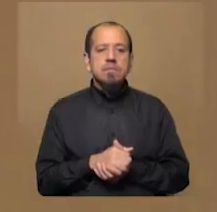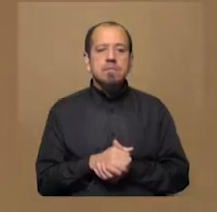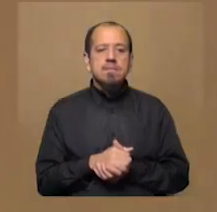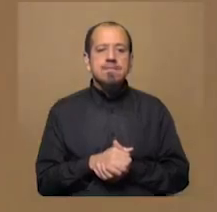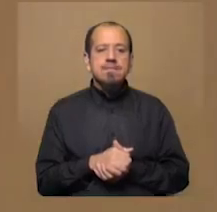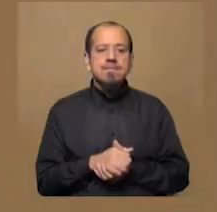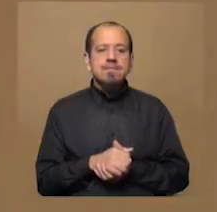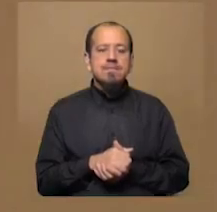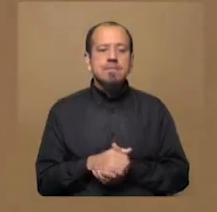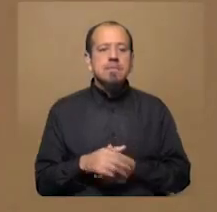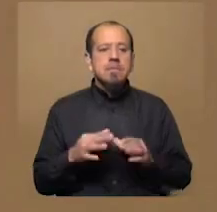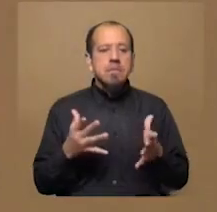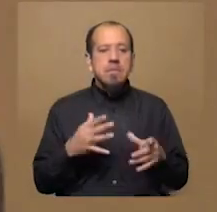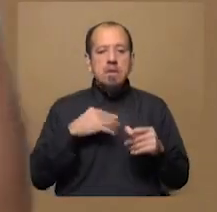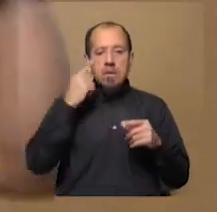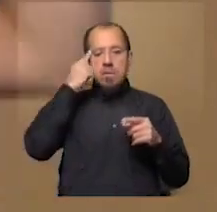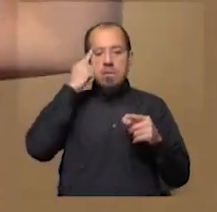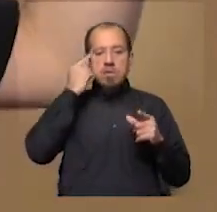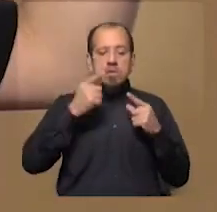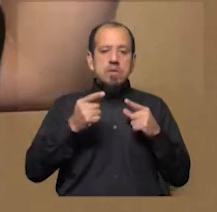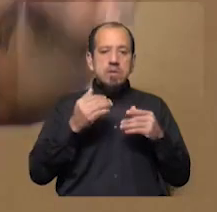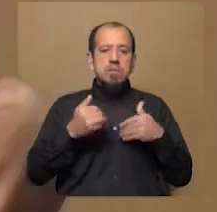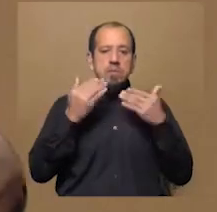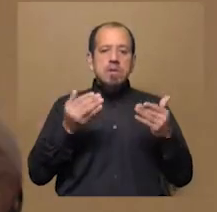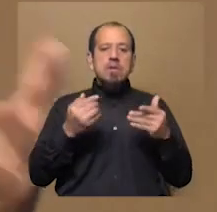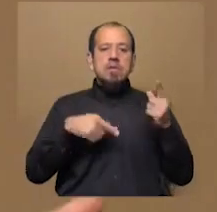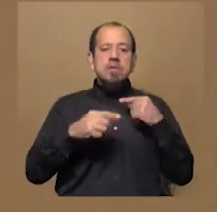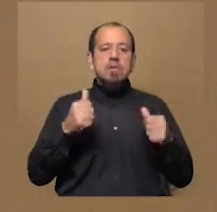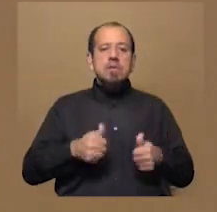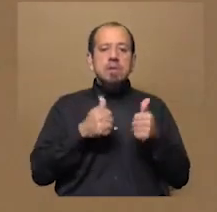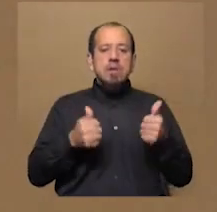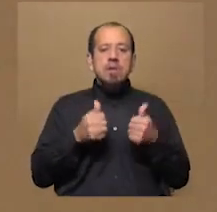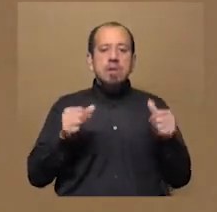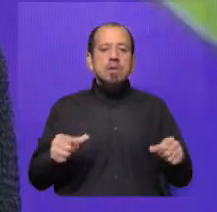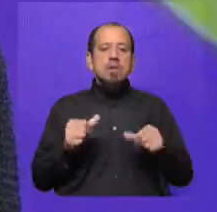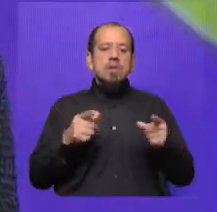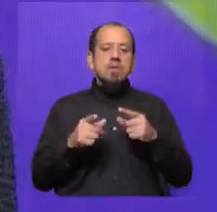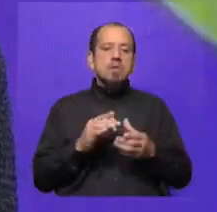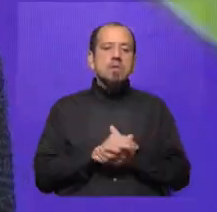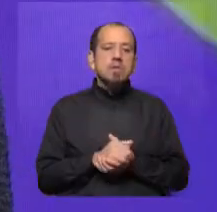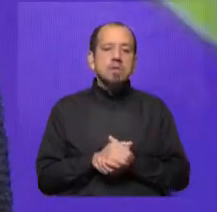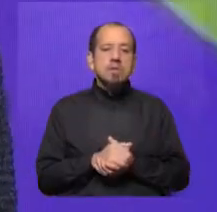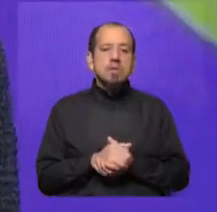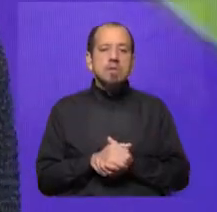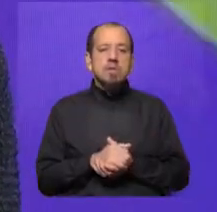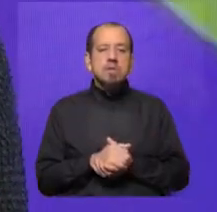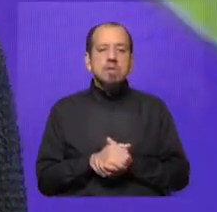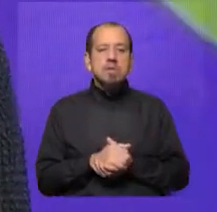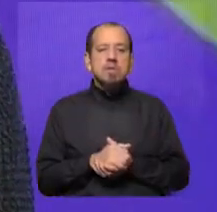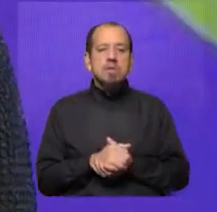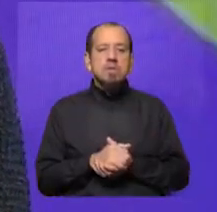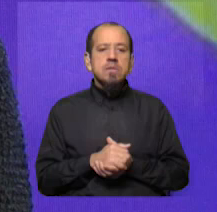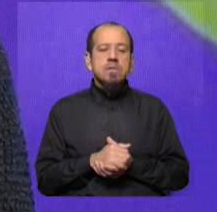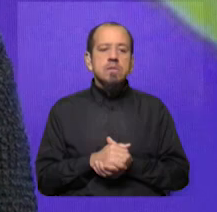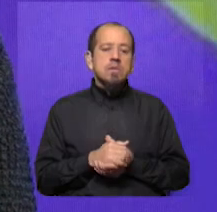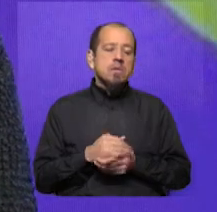volumen implica haber tenido que pensar todavía más actividades de las que ya venían realizando por ejemplo Sí porque es como que el